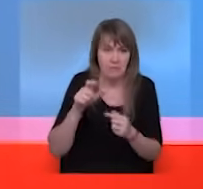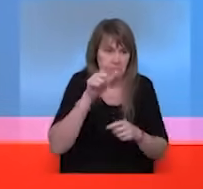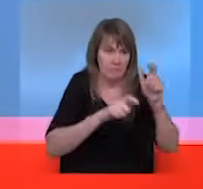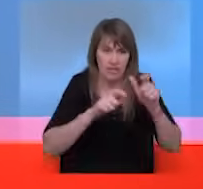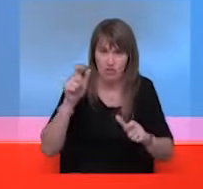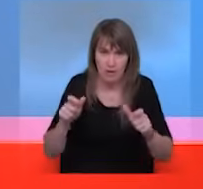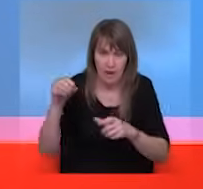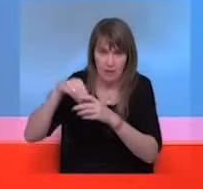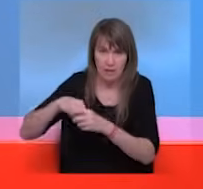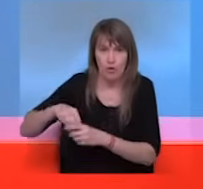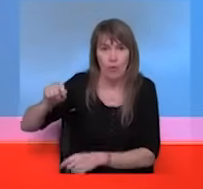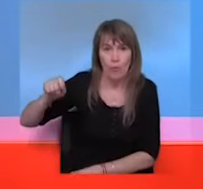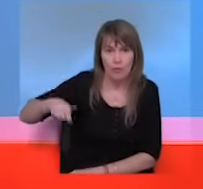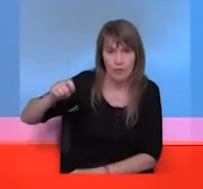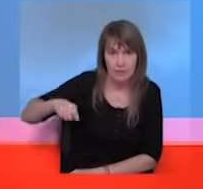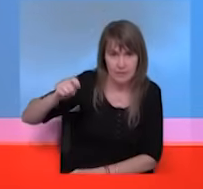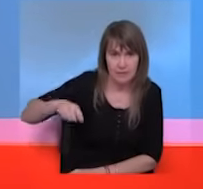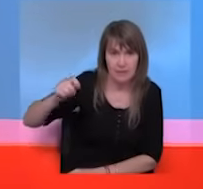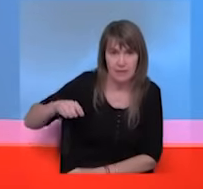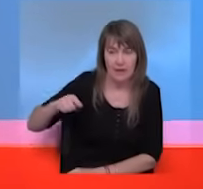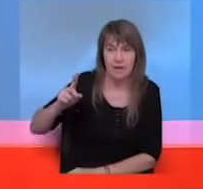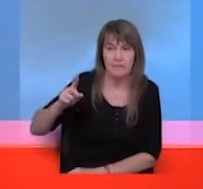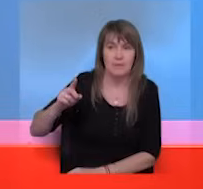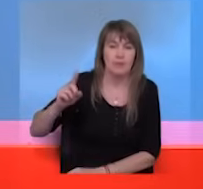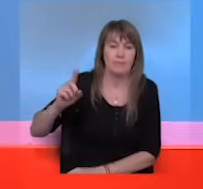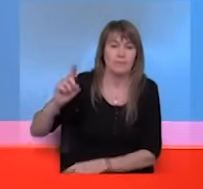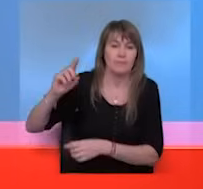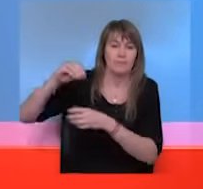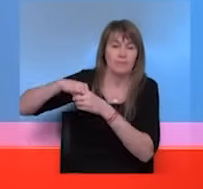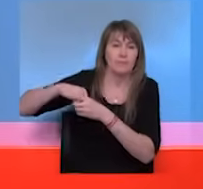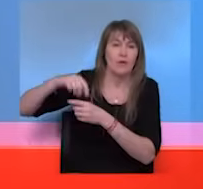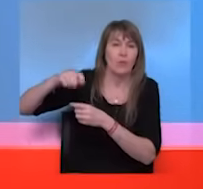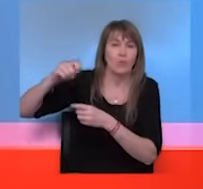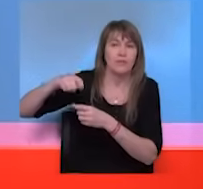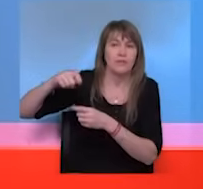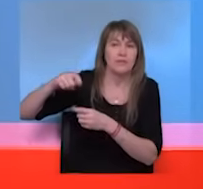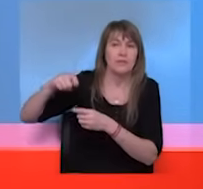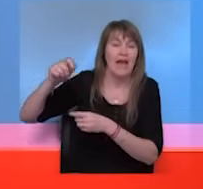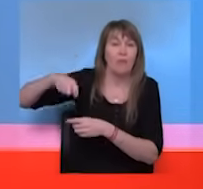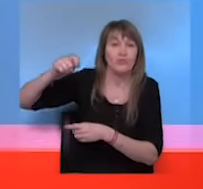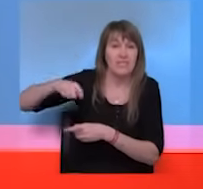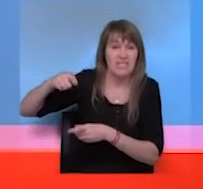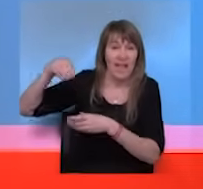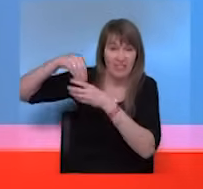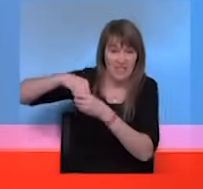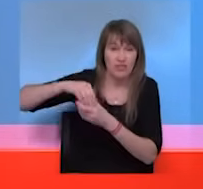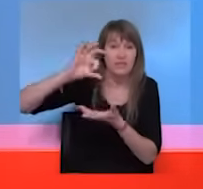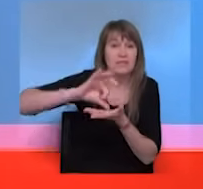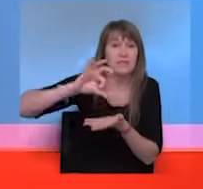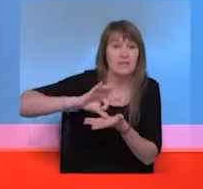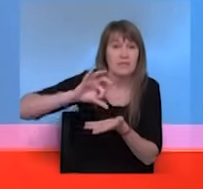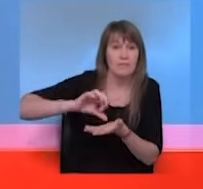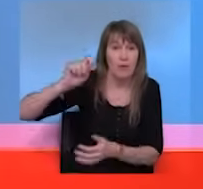de la justicia porque la fiscalía pertenece al Ministerio de Educación ahora ya no pero bueno pertenece al sistema judicial